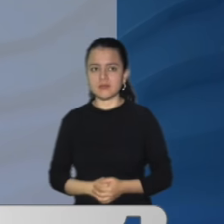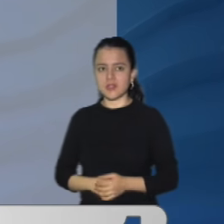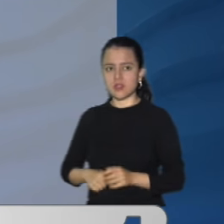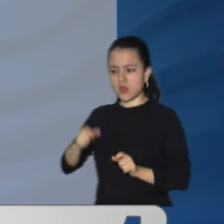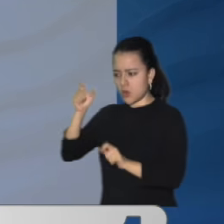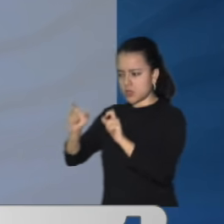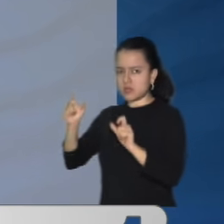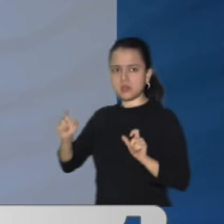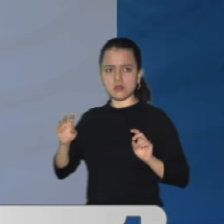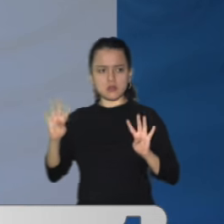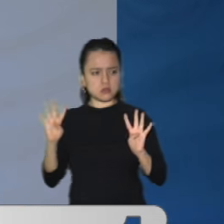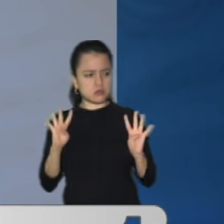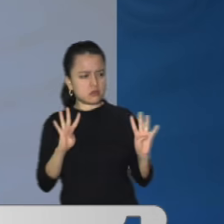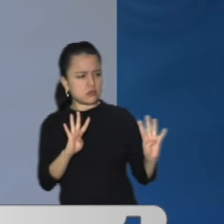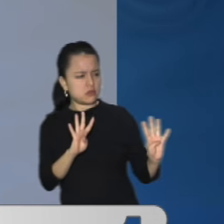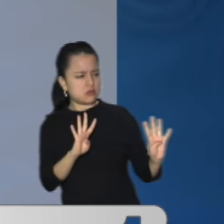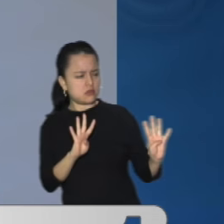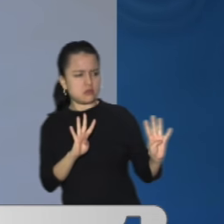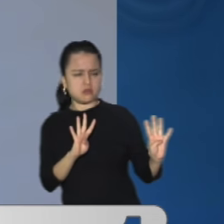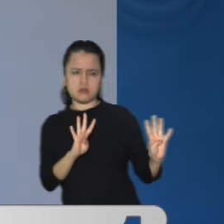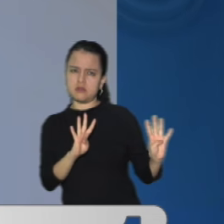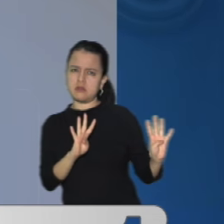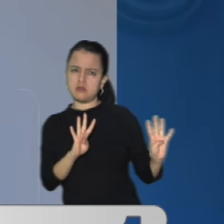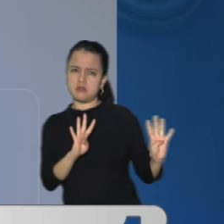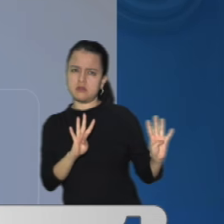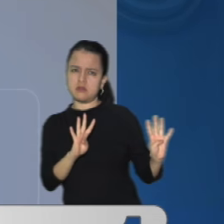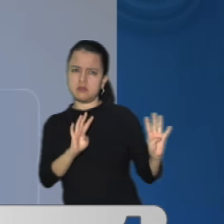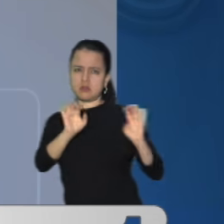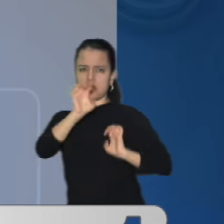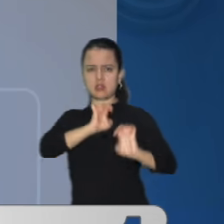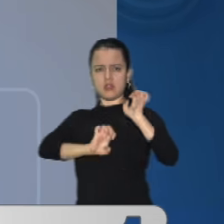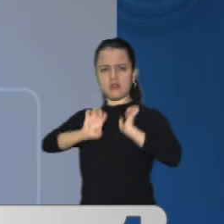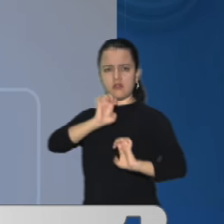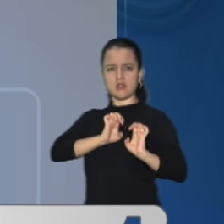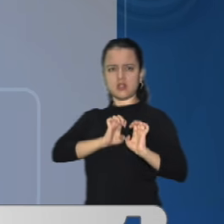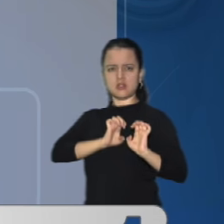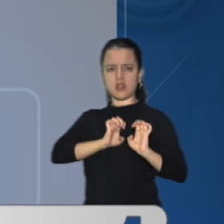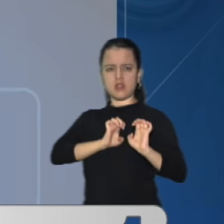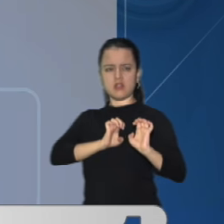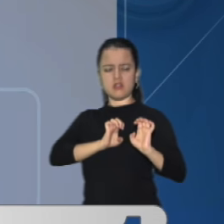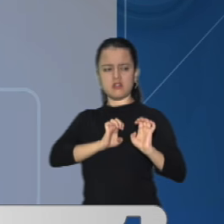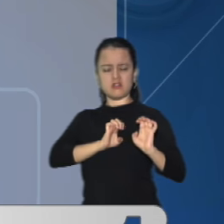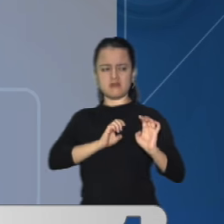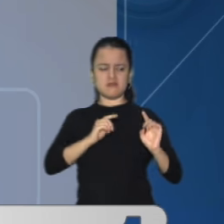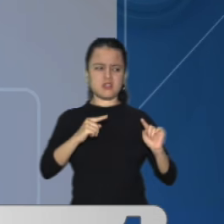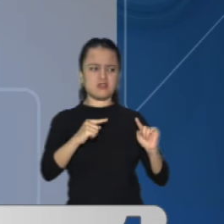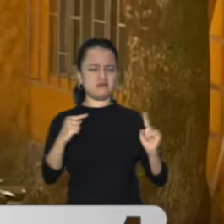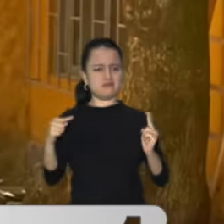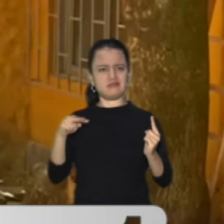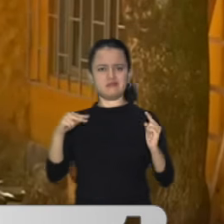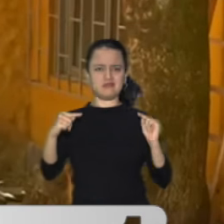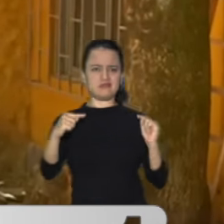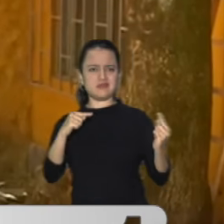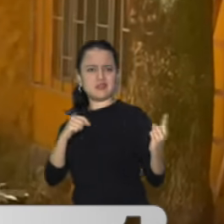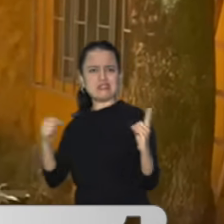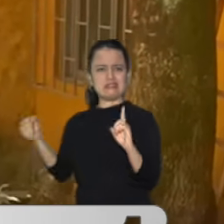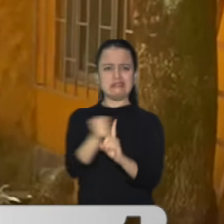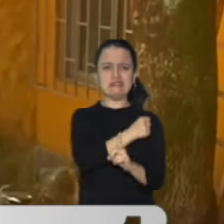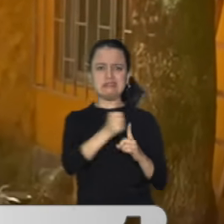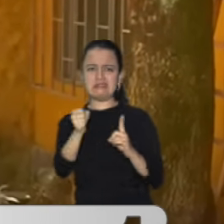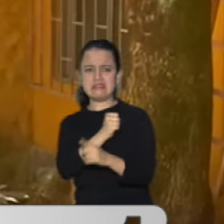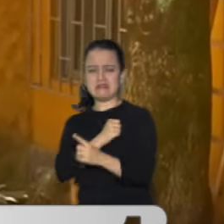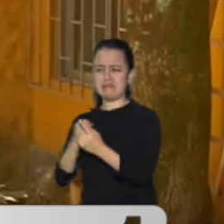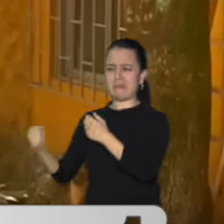personas, presuntamente en un acto de defensa, también intentaron pegarle al agresor. Estos sujetos atacaron en